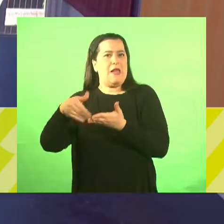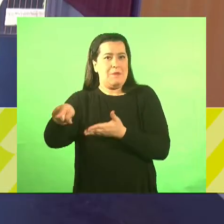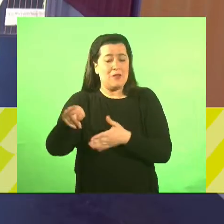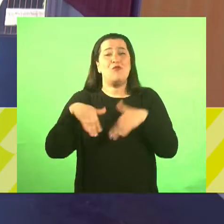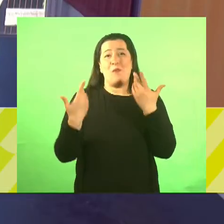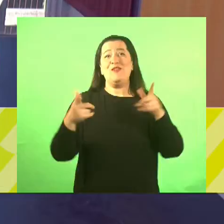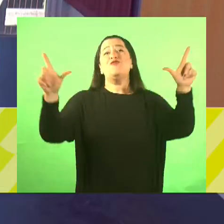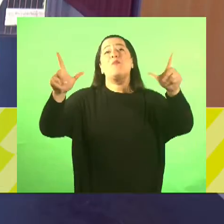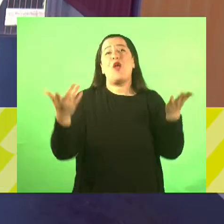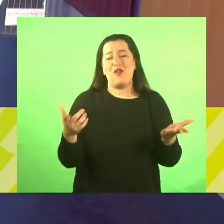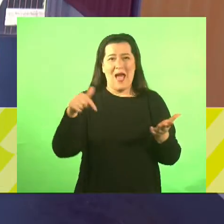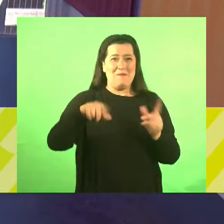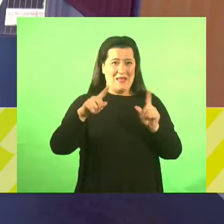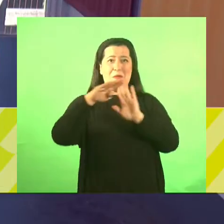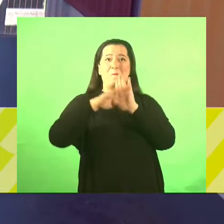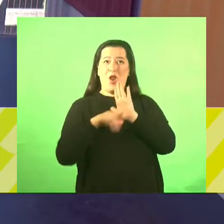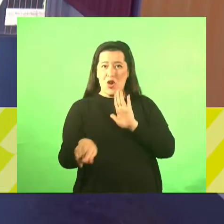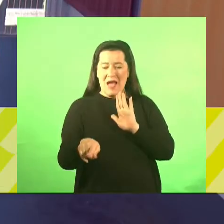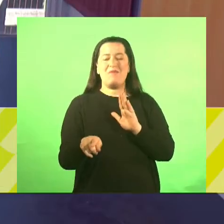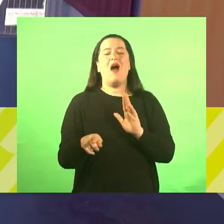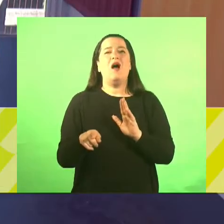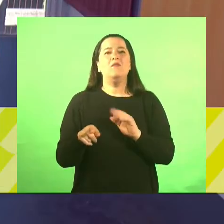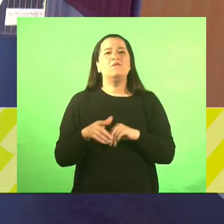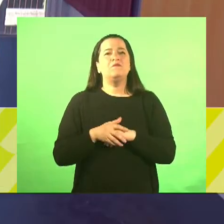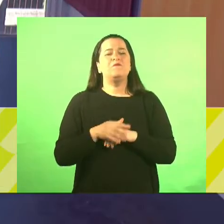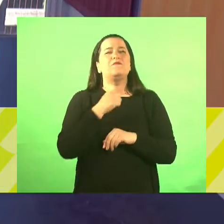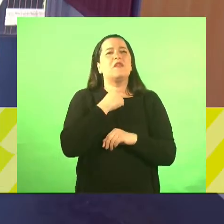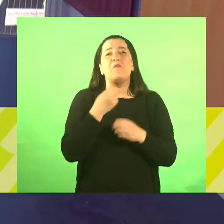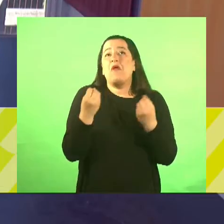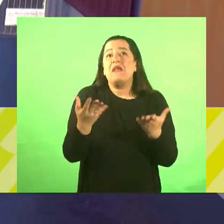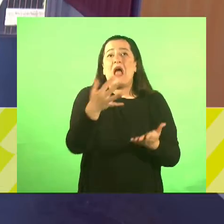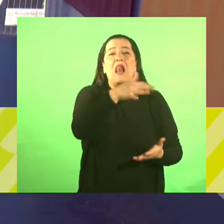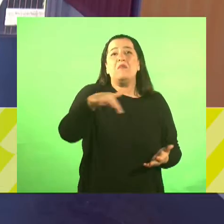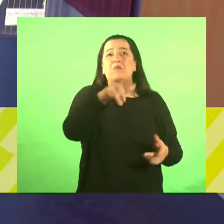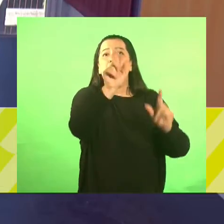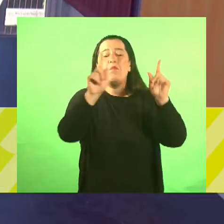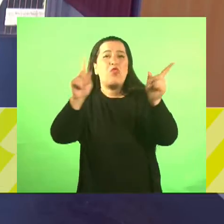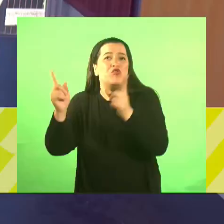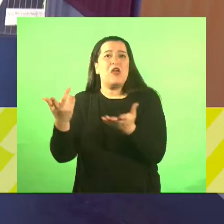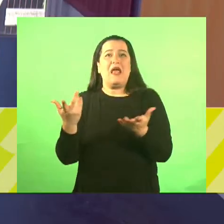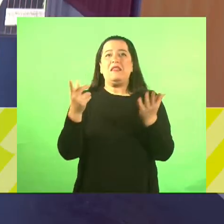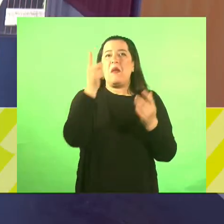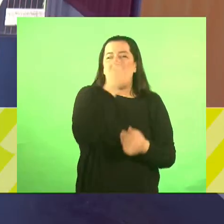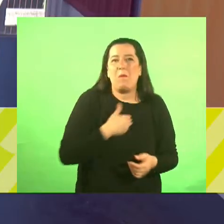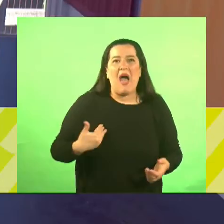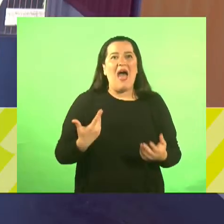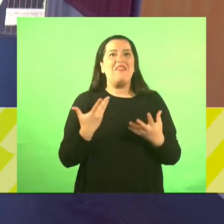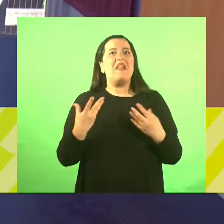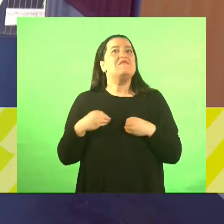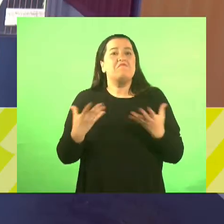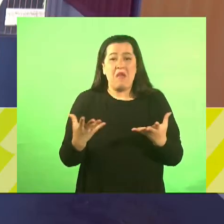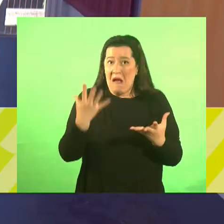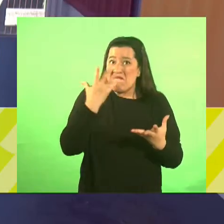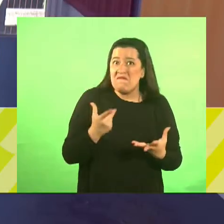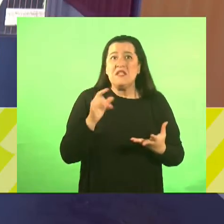este programa y quería preguntarte cómo recibió entonces la comunidad educativa, digo, docentes, padres, de alguna manera, si